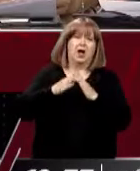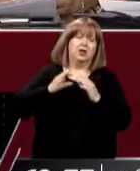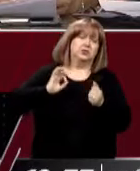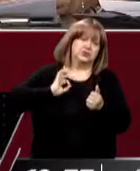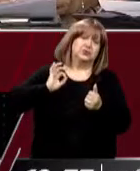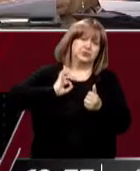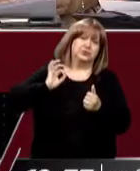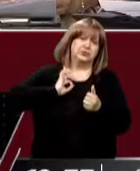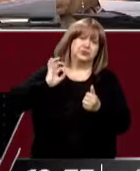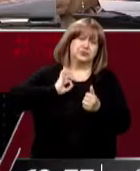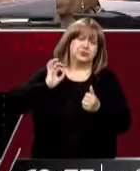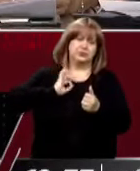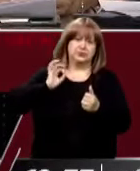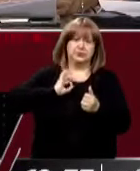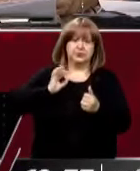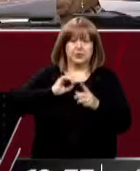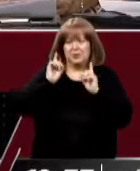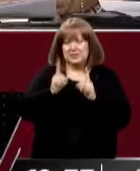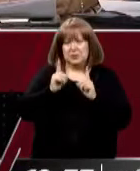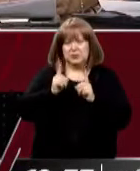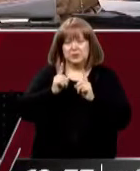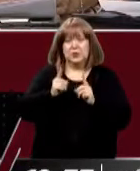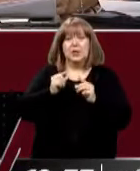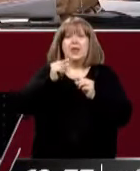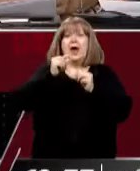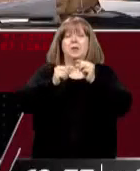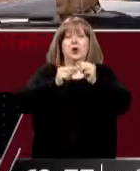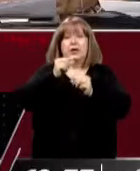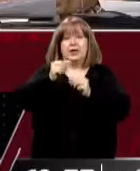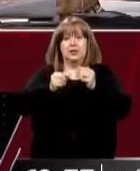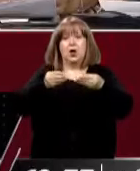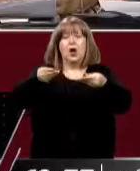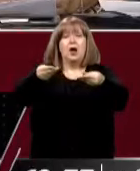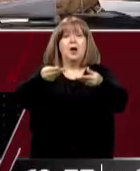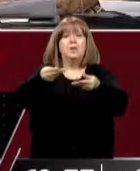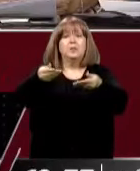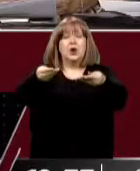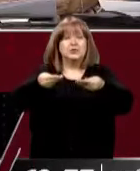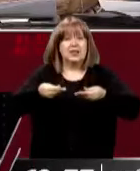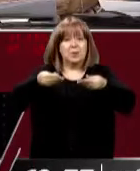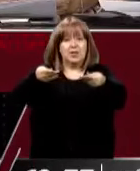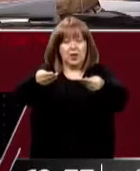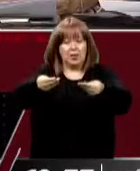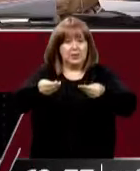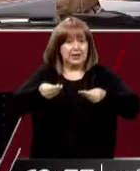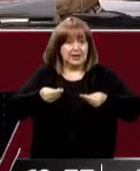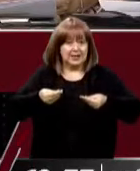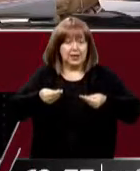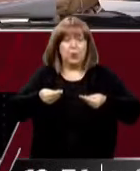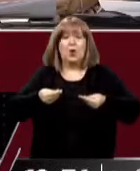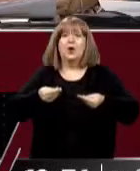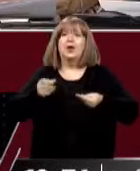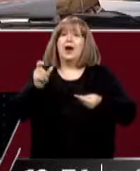expropiación de las 700.000 hectáreas para las comunidades huarpes. Es un procedimiento administrativo y técnicamente tiene palabras que se